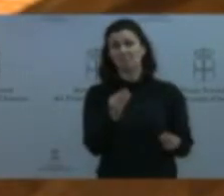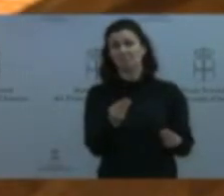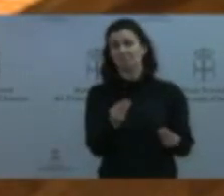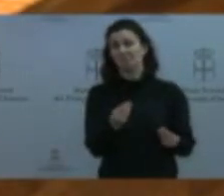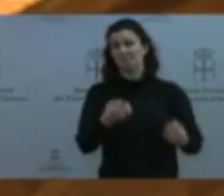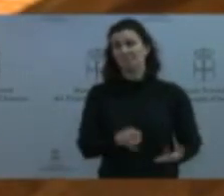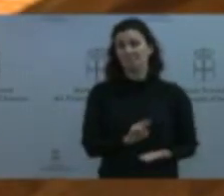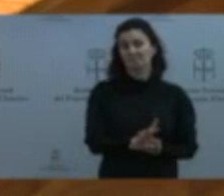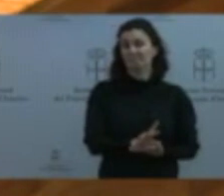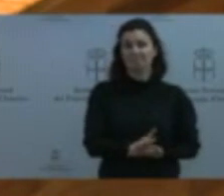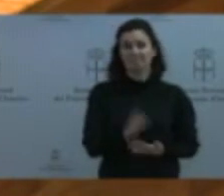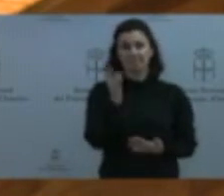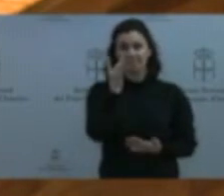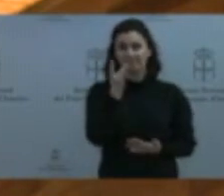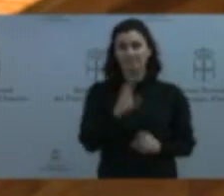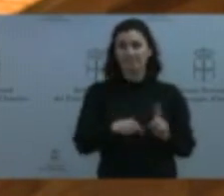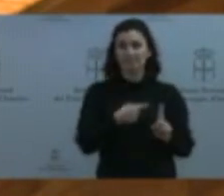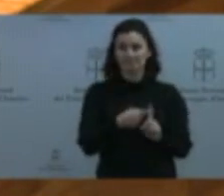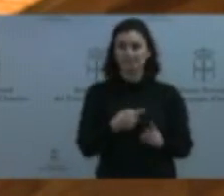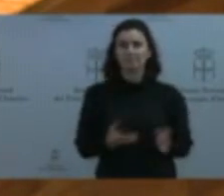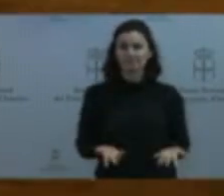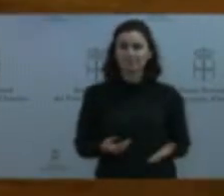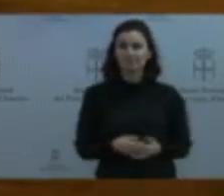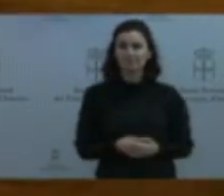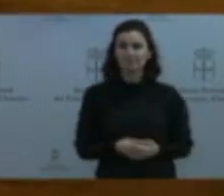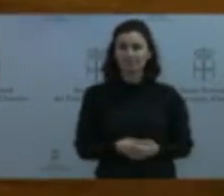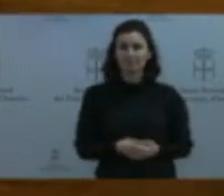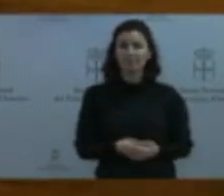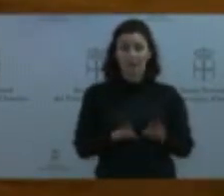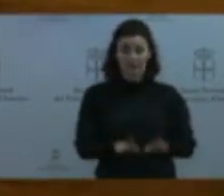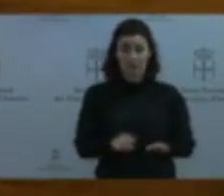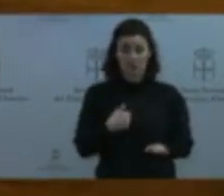allí donde he estado, me he sudado la camiseta. Dudo mucho que usted lo haya hecho.